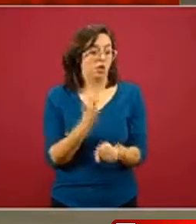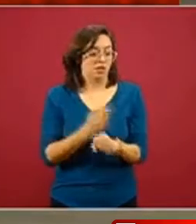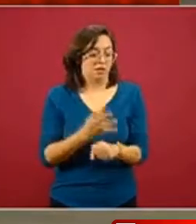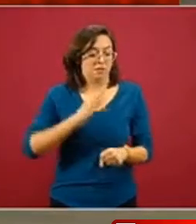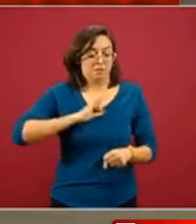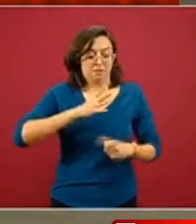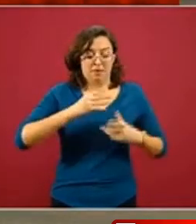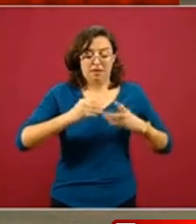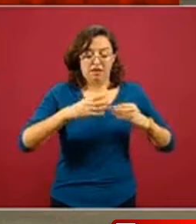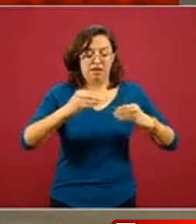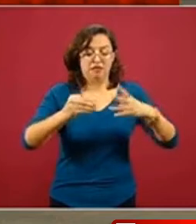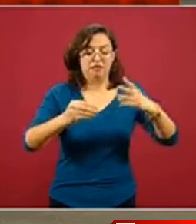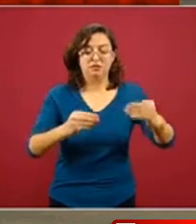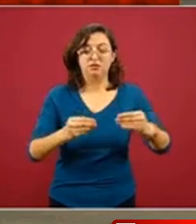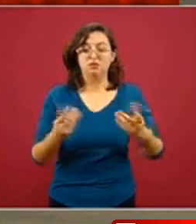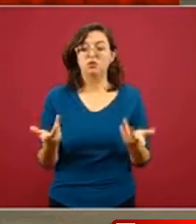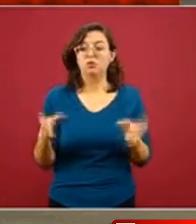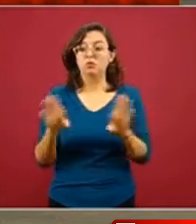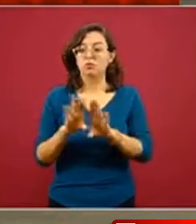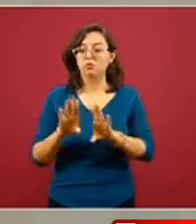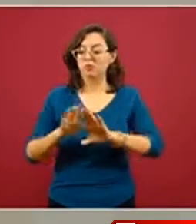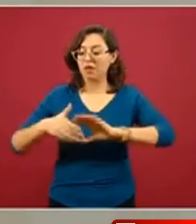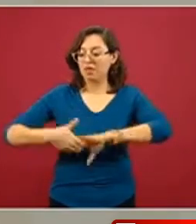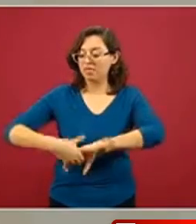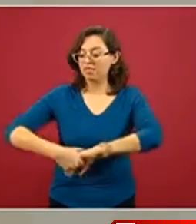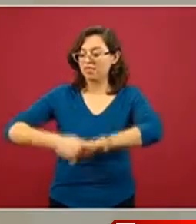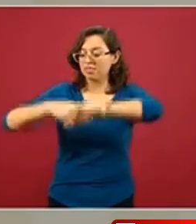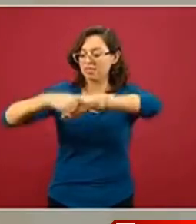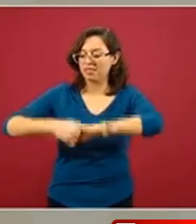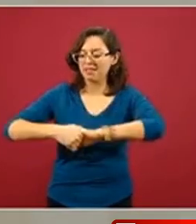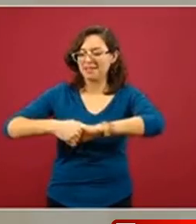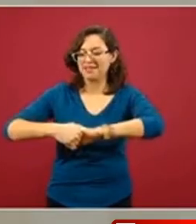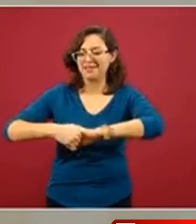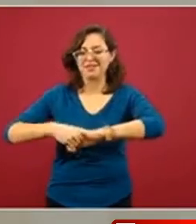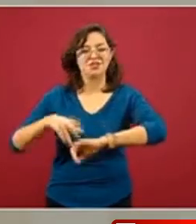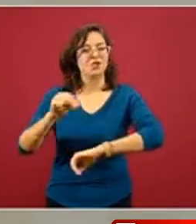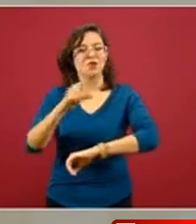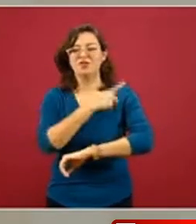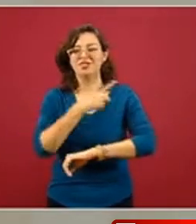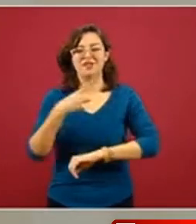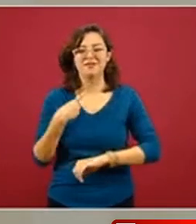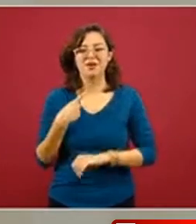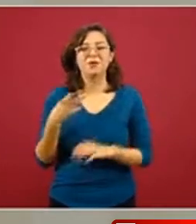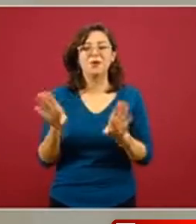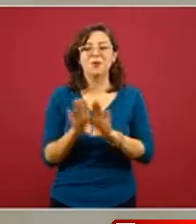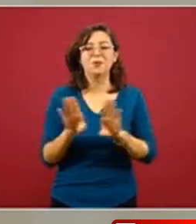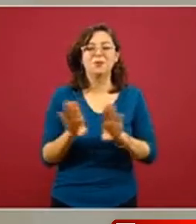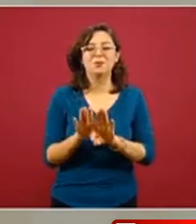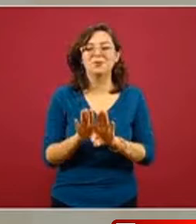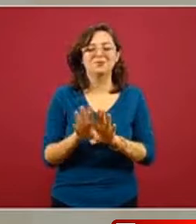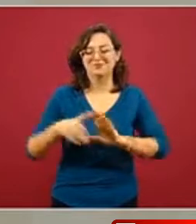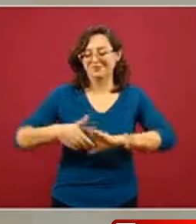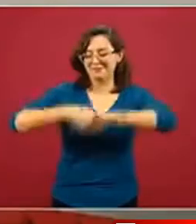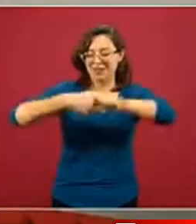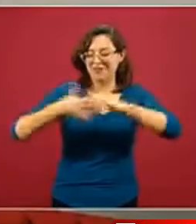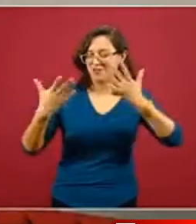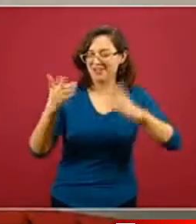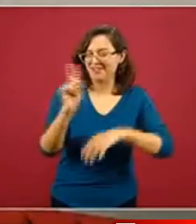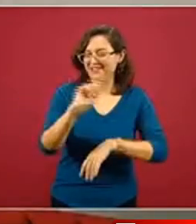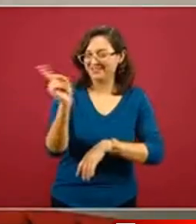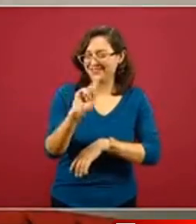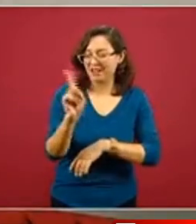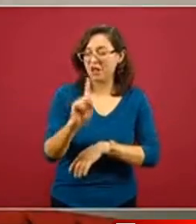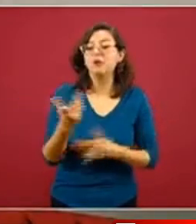doctor López-Gatell, darnos la mano. Pero resulta que nos dimos la mano con la red negativa y el CEBOET, y la verdad